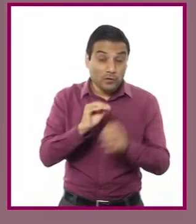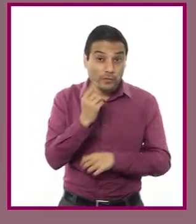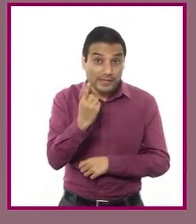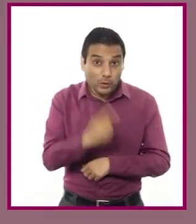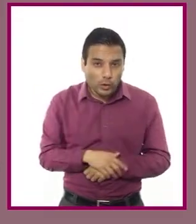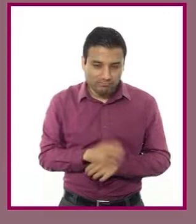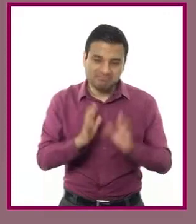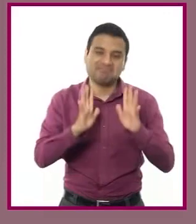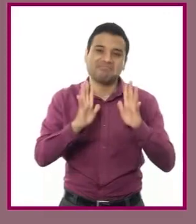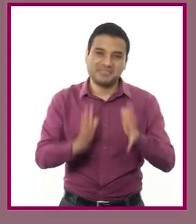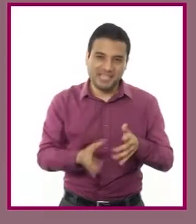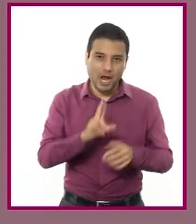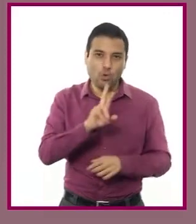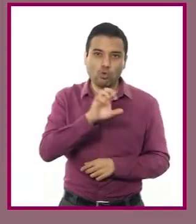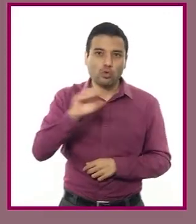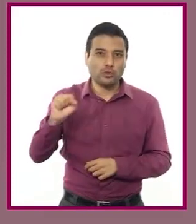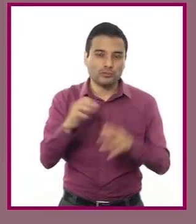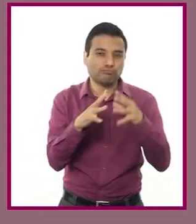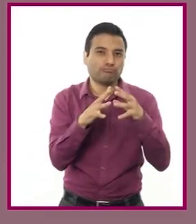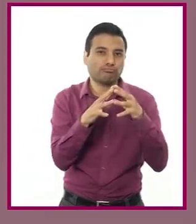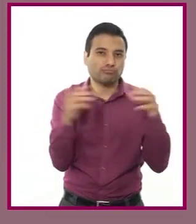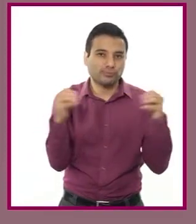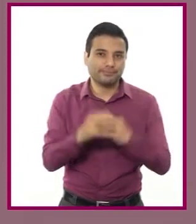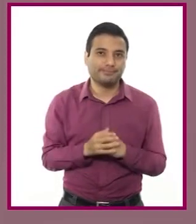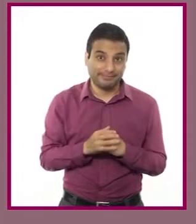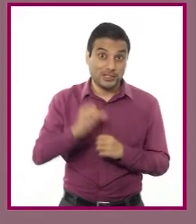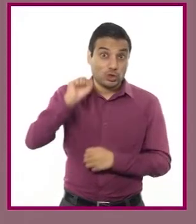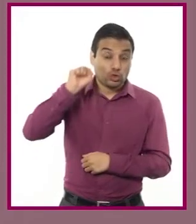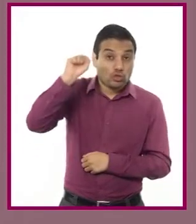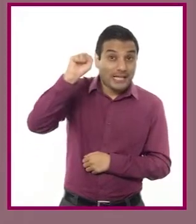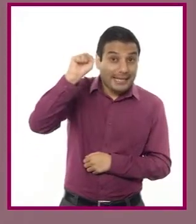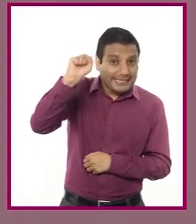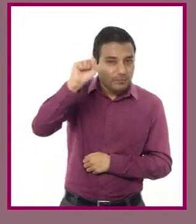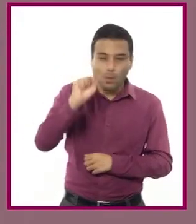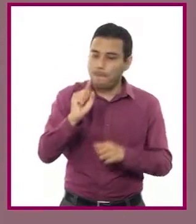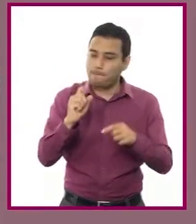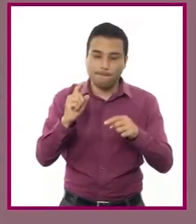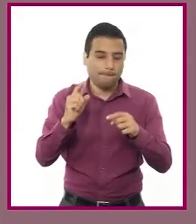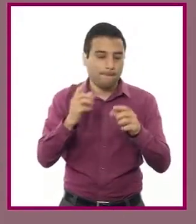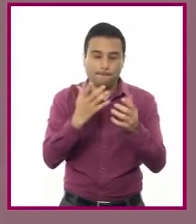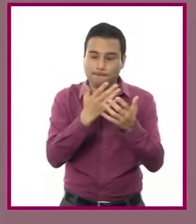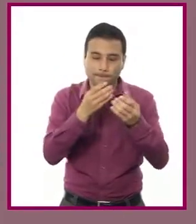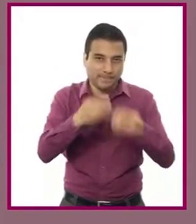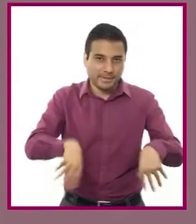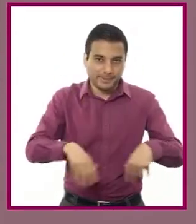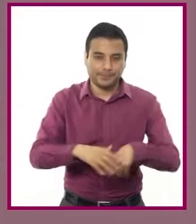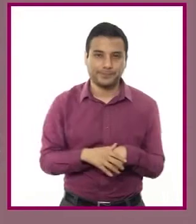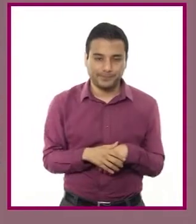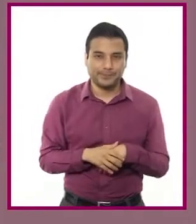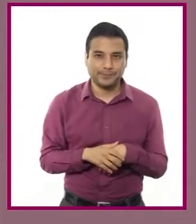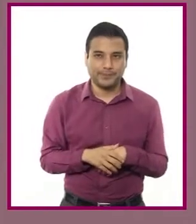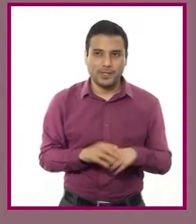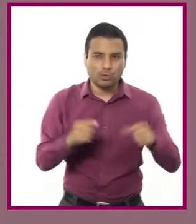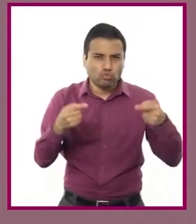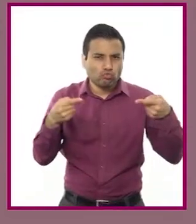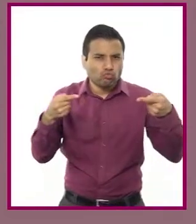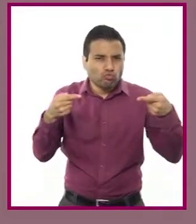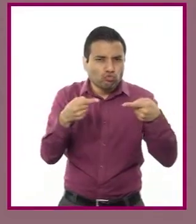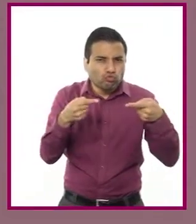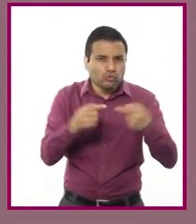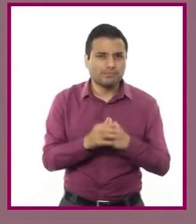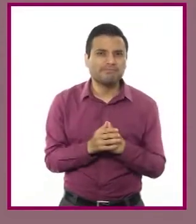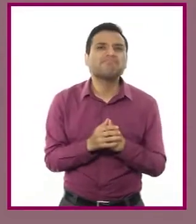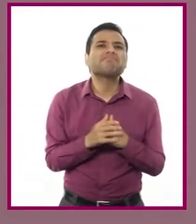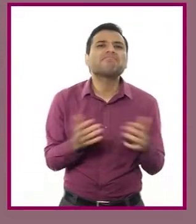la desaparición de la URSS y la caída del bloque socialista que lideraba. El enfrentamiento se desarrolló en prácticamente todos